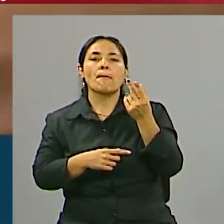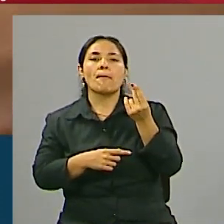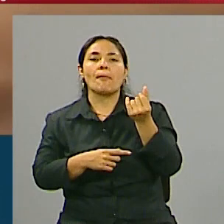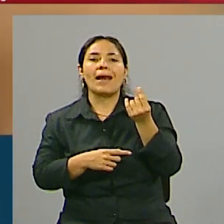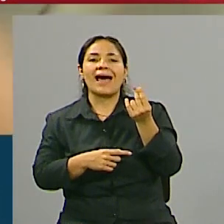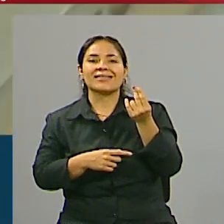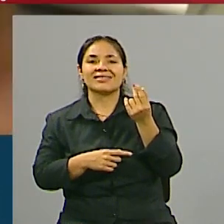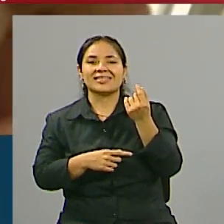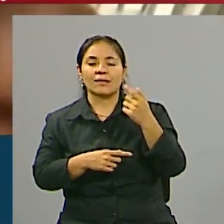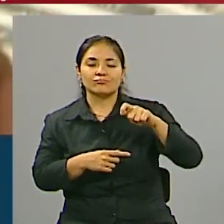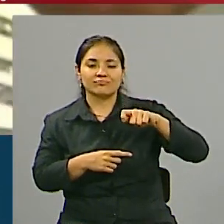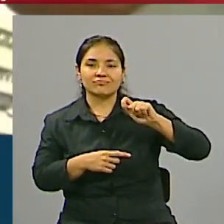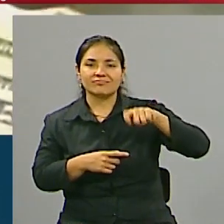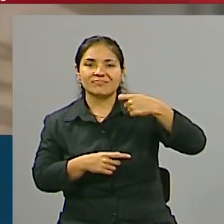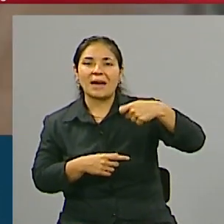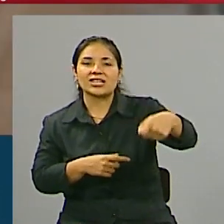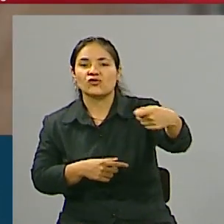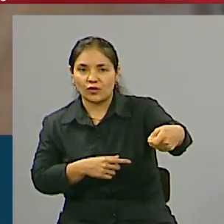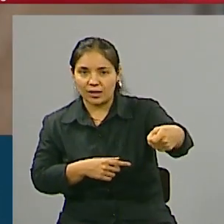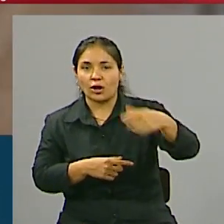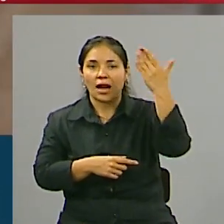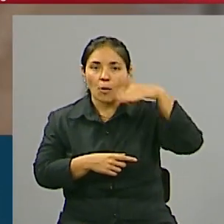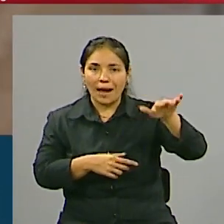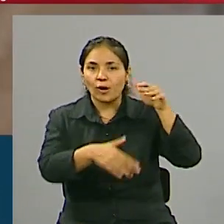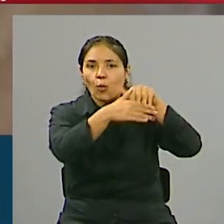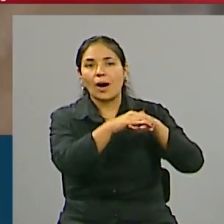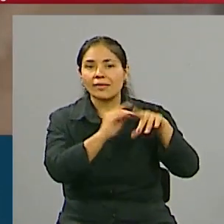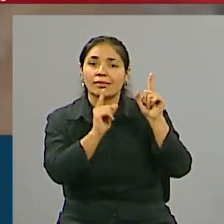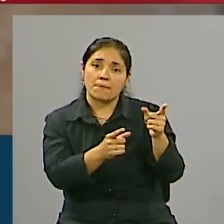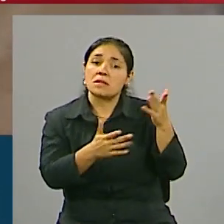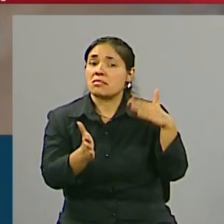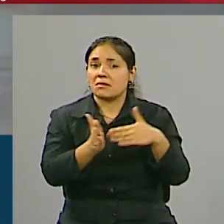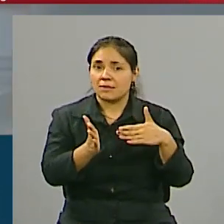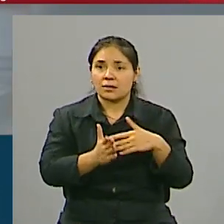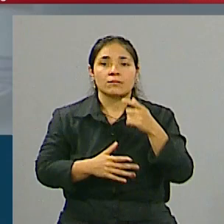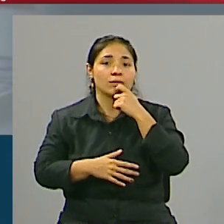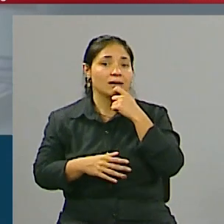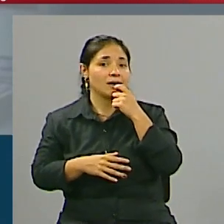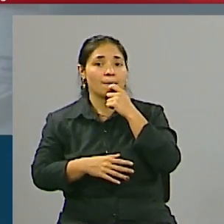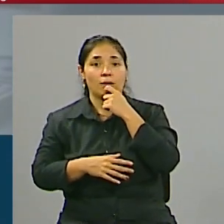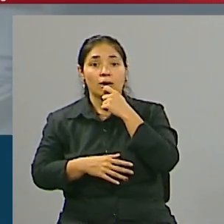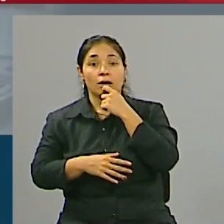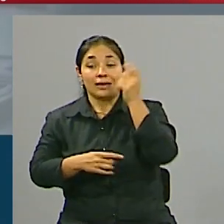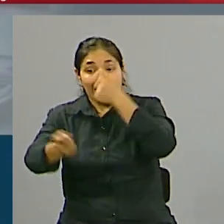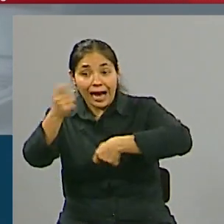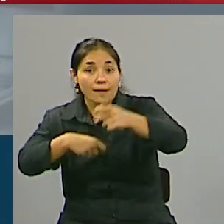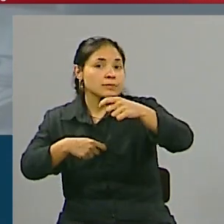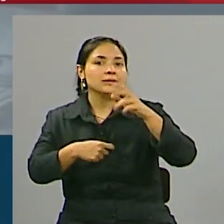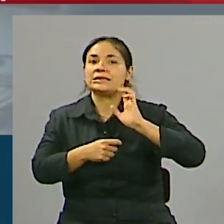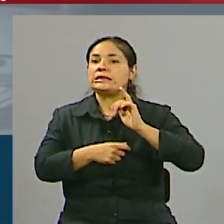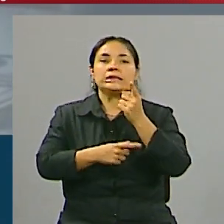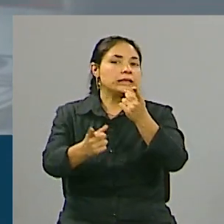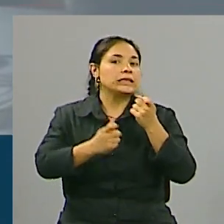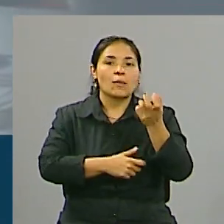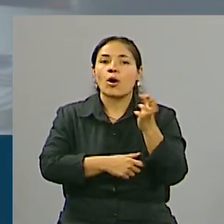Entonces, para poder canjear todos esos pesos, ¿no?, de acuerdo al escenario, claro, como decía recién, necesitamos un tipo de cambio extremadamente alto.